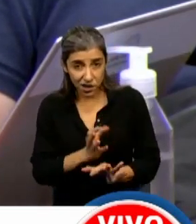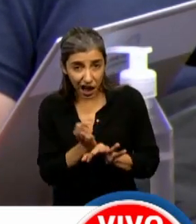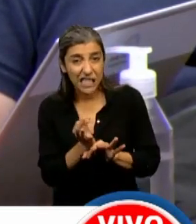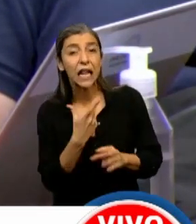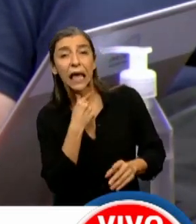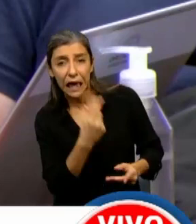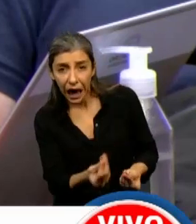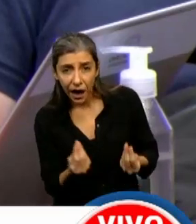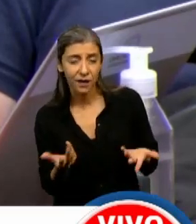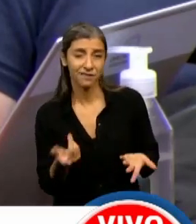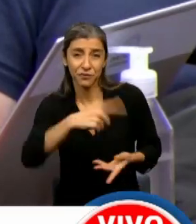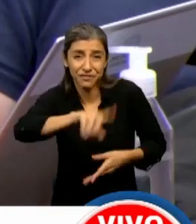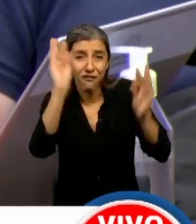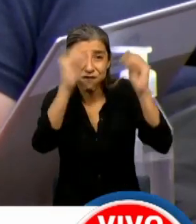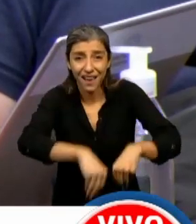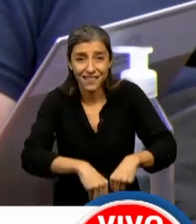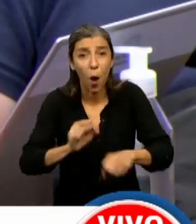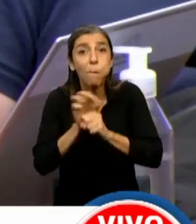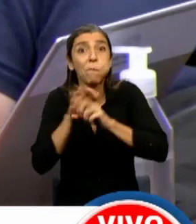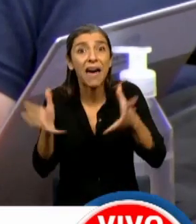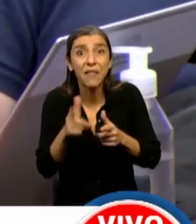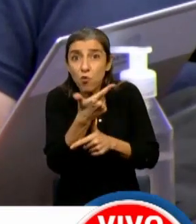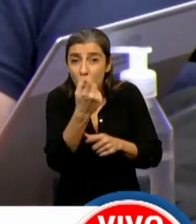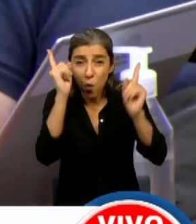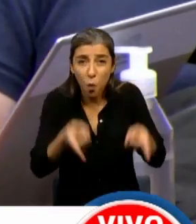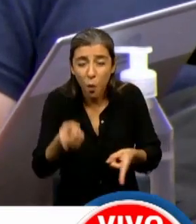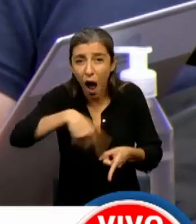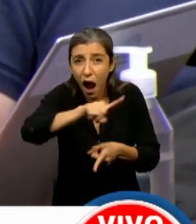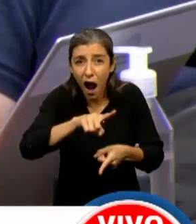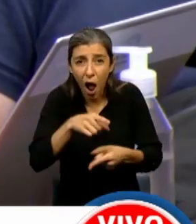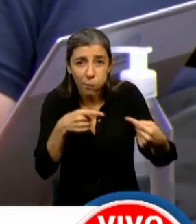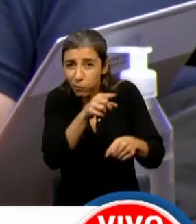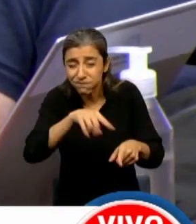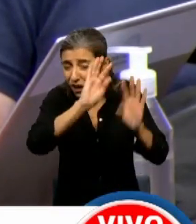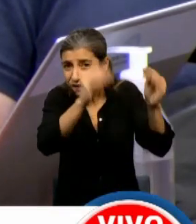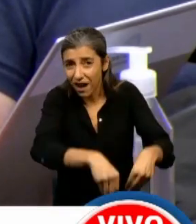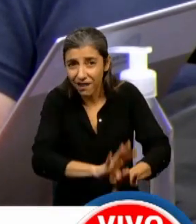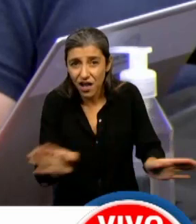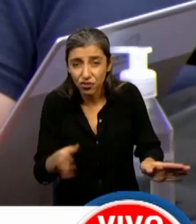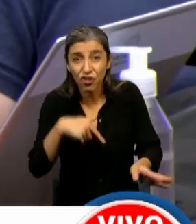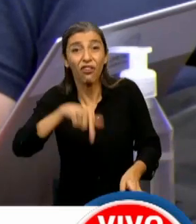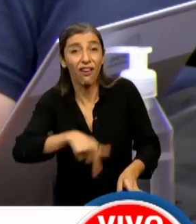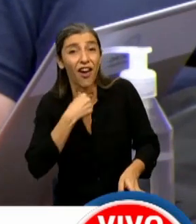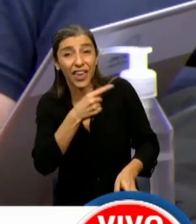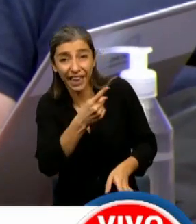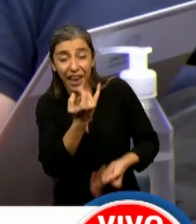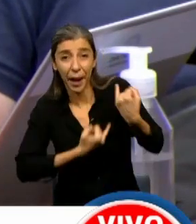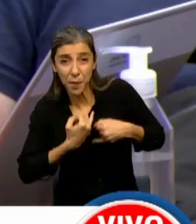Fracasaron gestionando la economía argentina sin pandemia y ahora pretenden dar cátedra de cómo habría que gestionar la economía argentina con una pandemia sanitaria